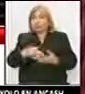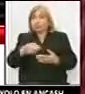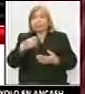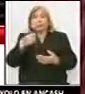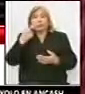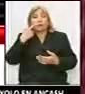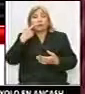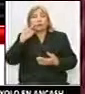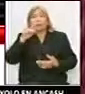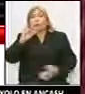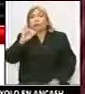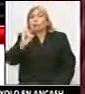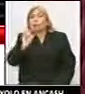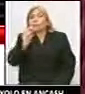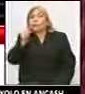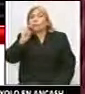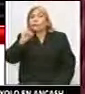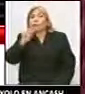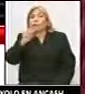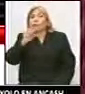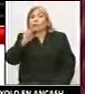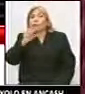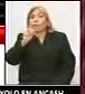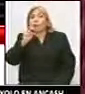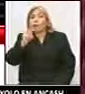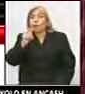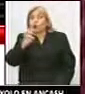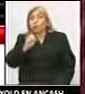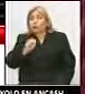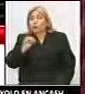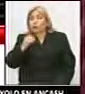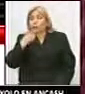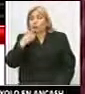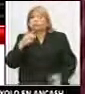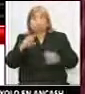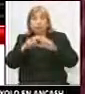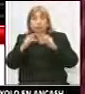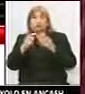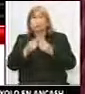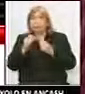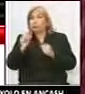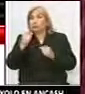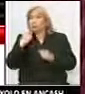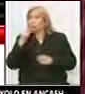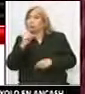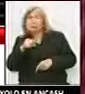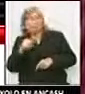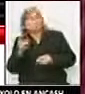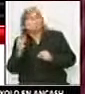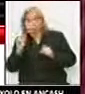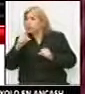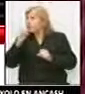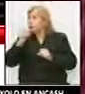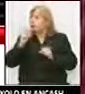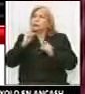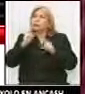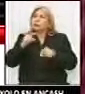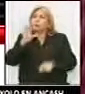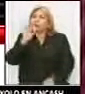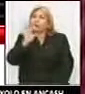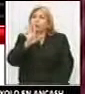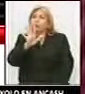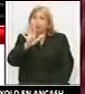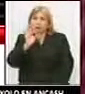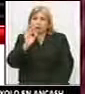señor Juan Sotomayor García? Iniciamos el grupo Chimpún Callao con Juan. ¿A partir de qué año? 90 y, como les